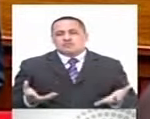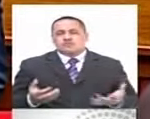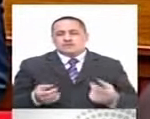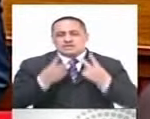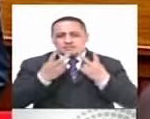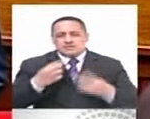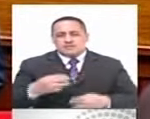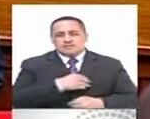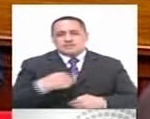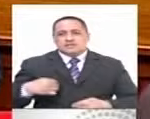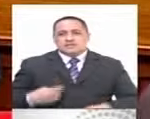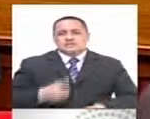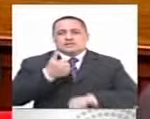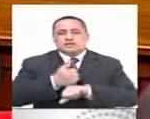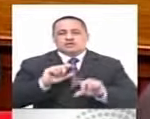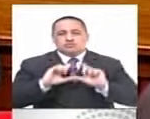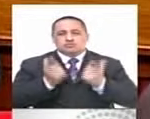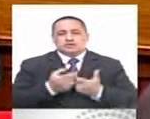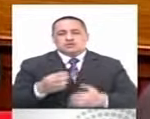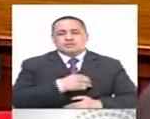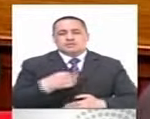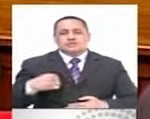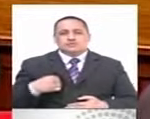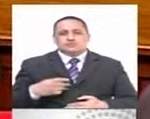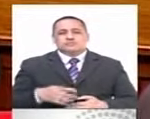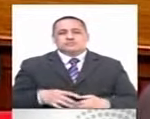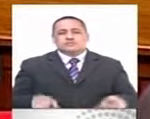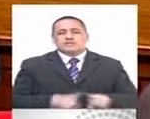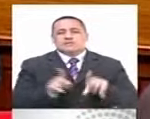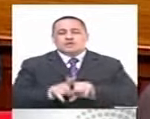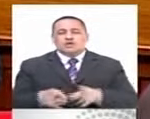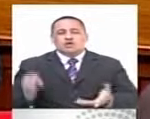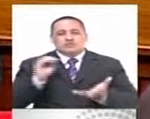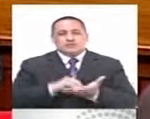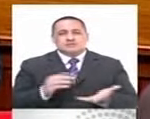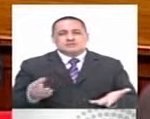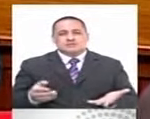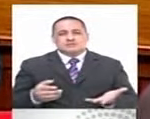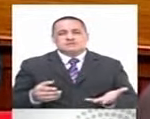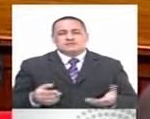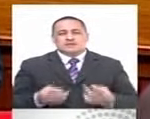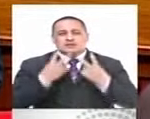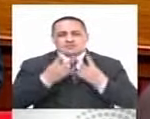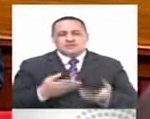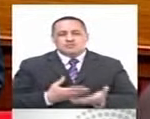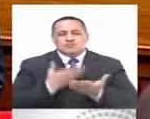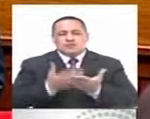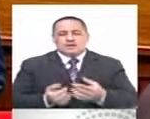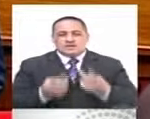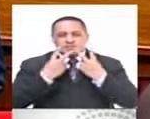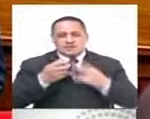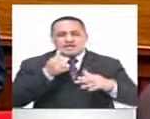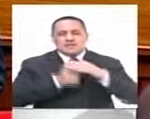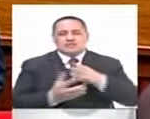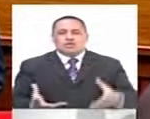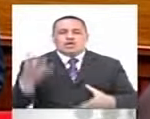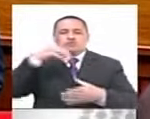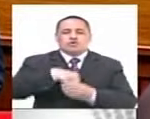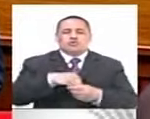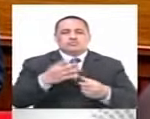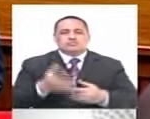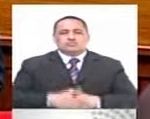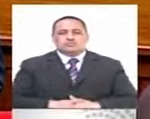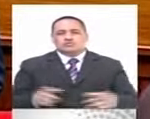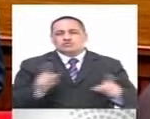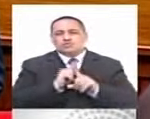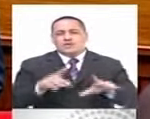señora presidenta del Consejo de Ministros, nuevamente poner a todos en un solo saco.